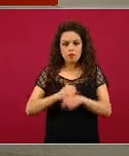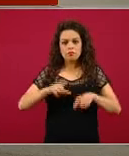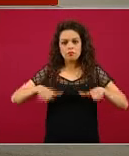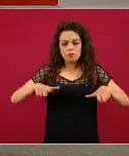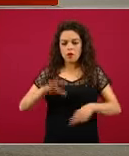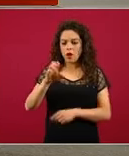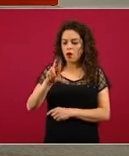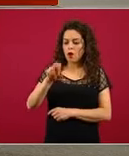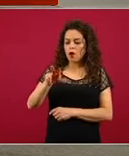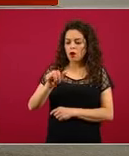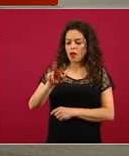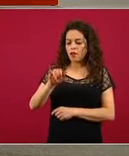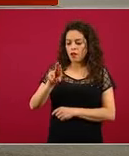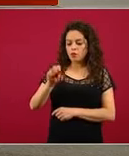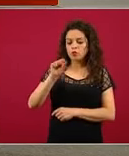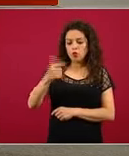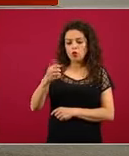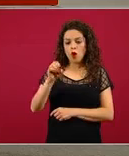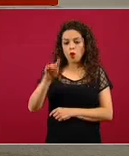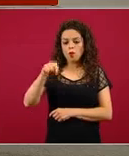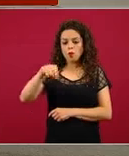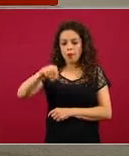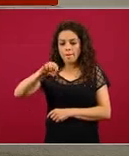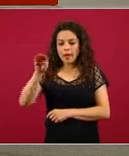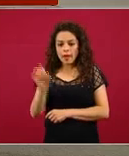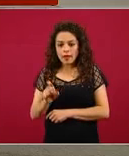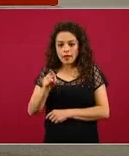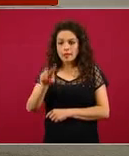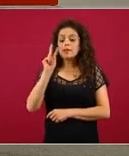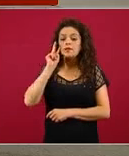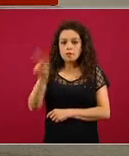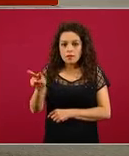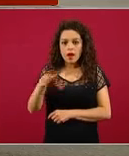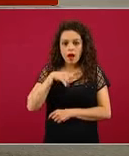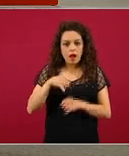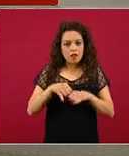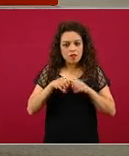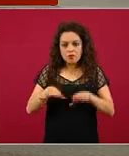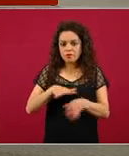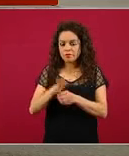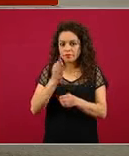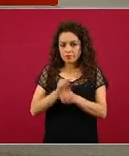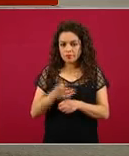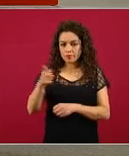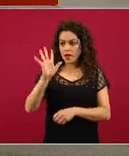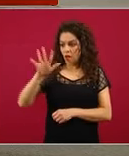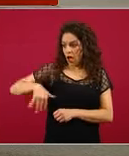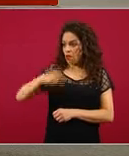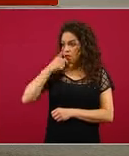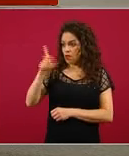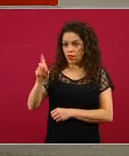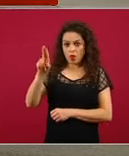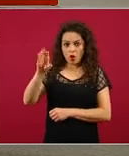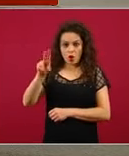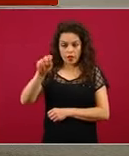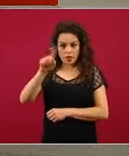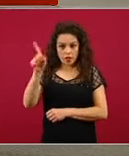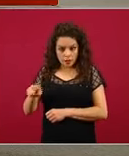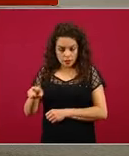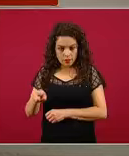coronavirus.gov.mx. Y ahí usted verá una parte que ahorita el doctor Ricardo Cortés mostrará cómo se llega a ella, donde